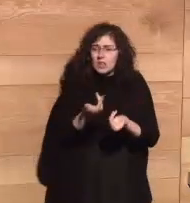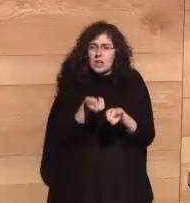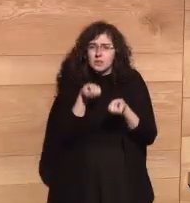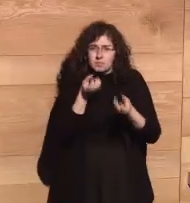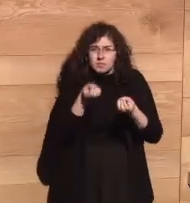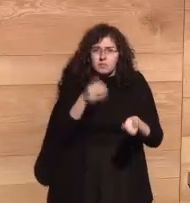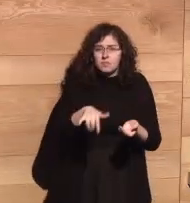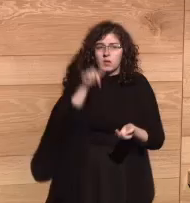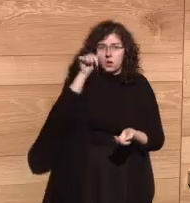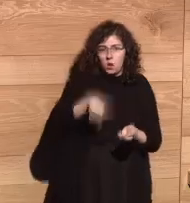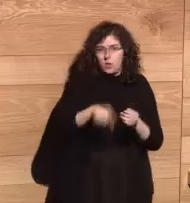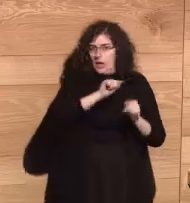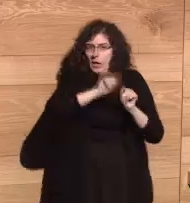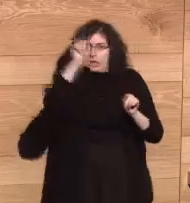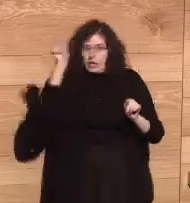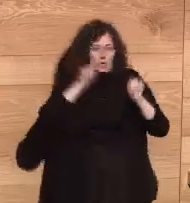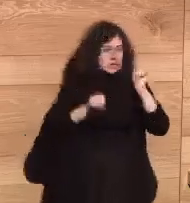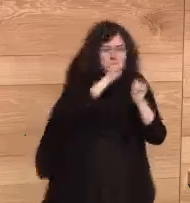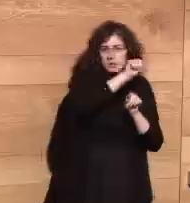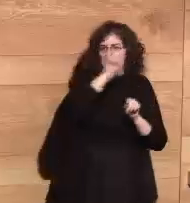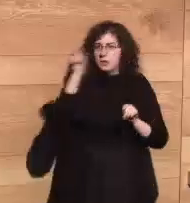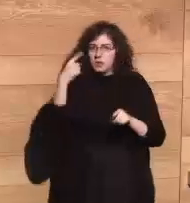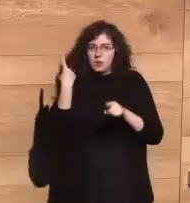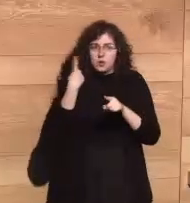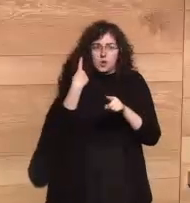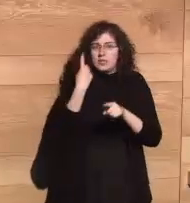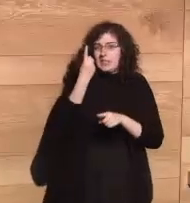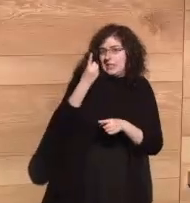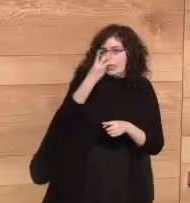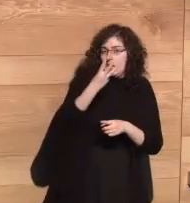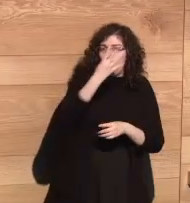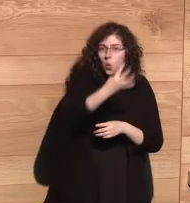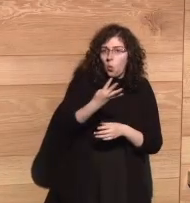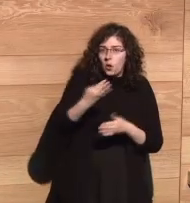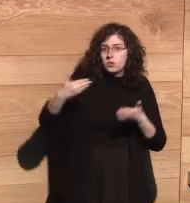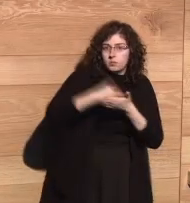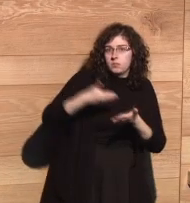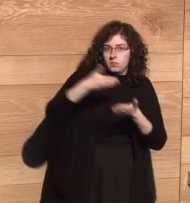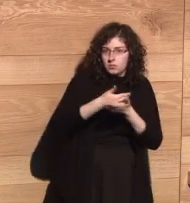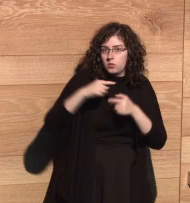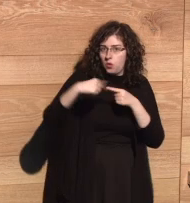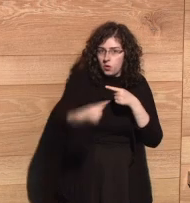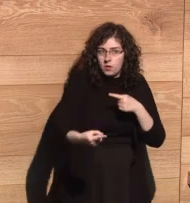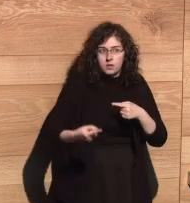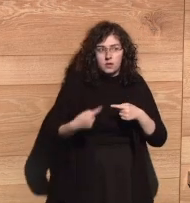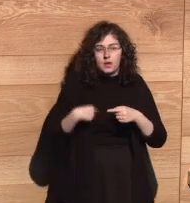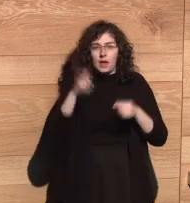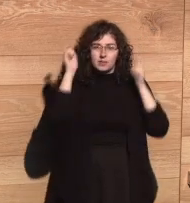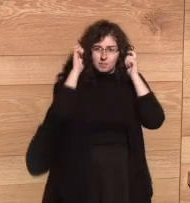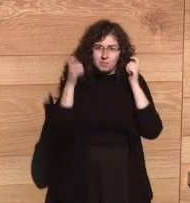cubres, ¿no? Y de un día aquí, otro día allá, y 3, 4 encargos por día. Y, ay, no se me está cayendo